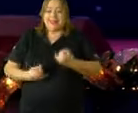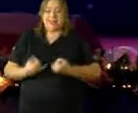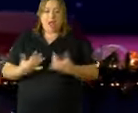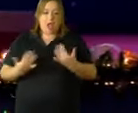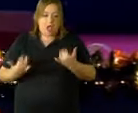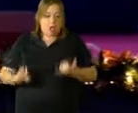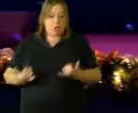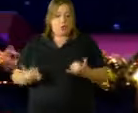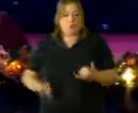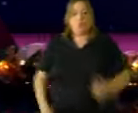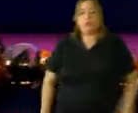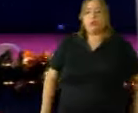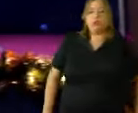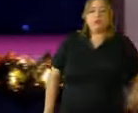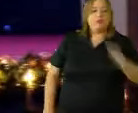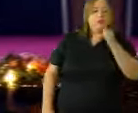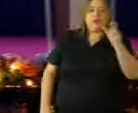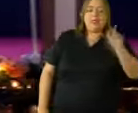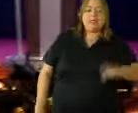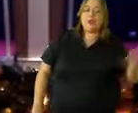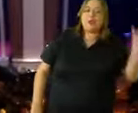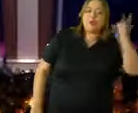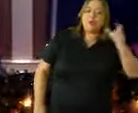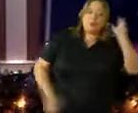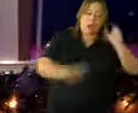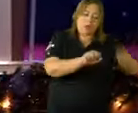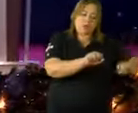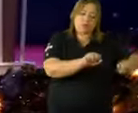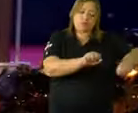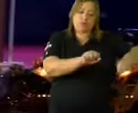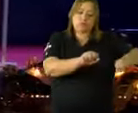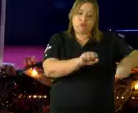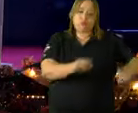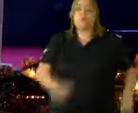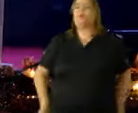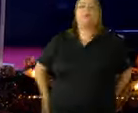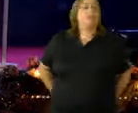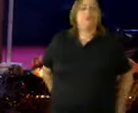Ahora yo no tengo que escuchar la motora.